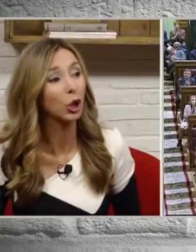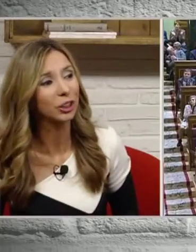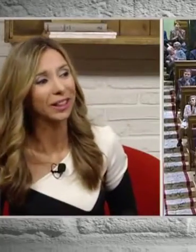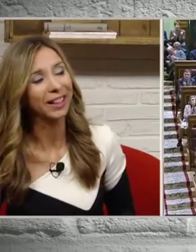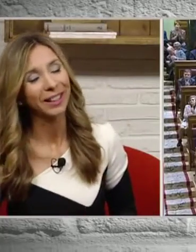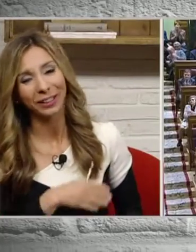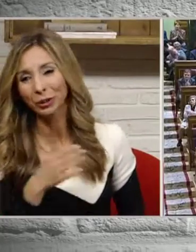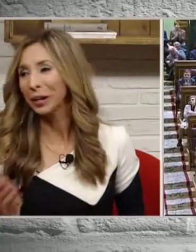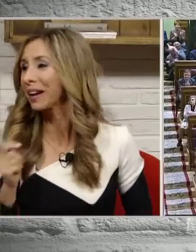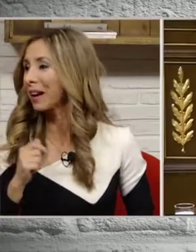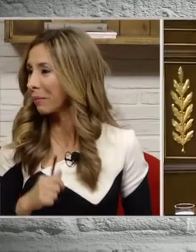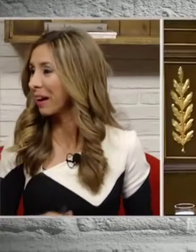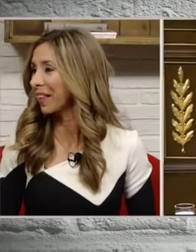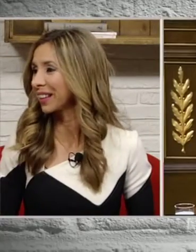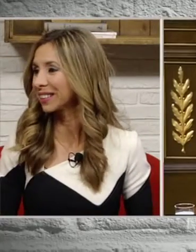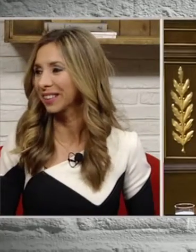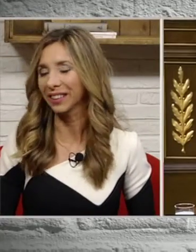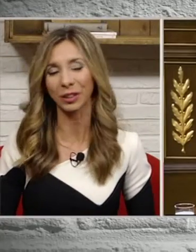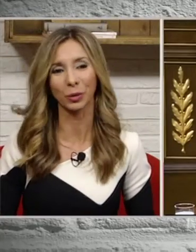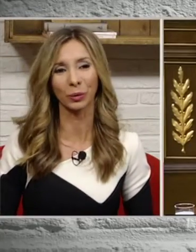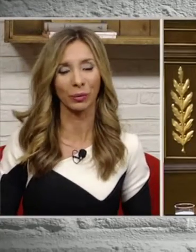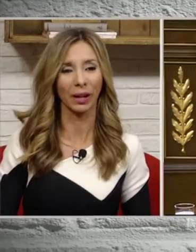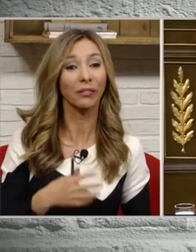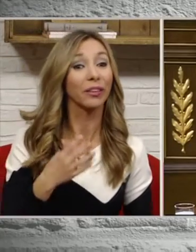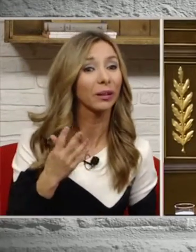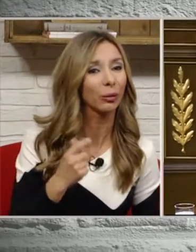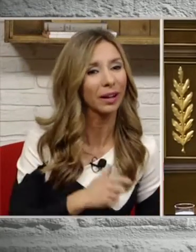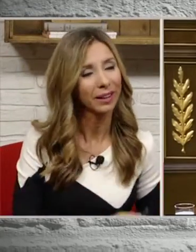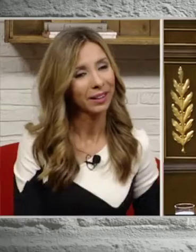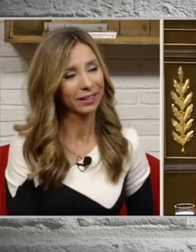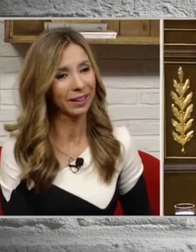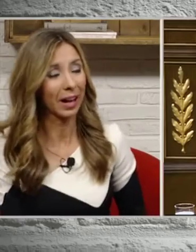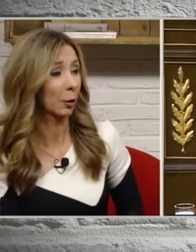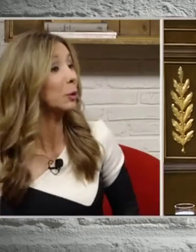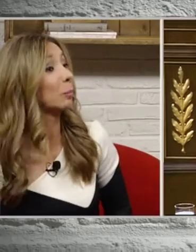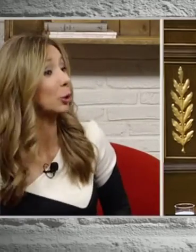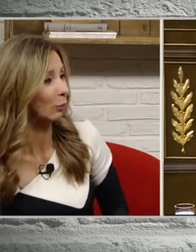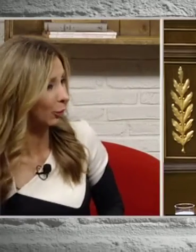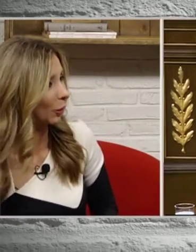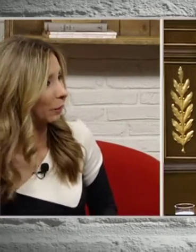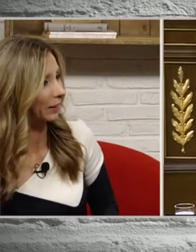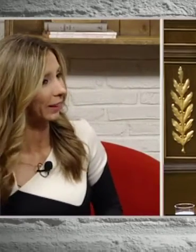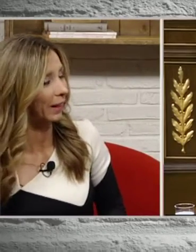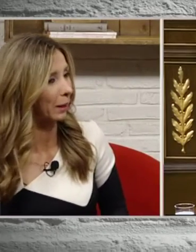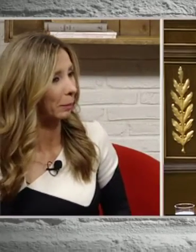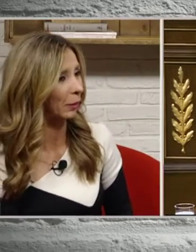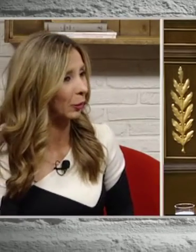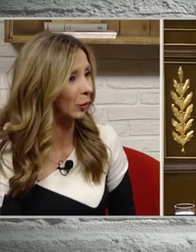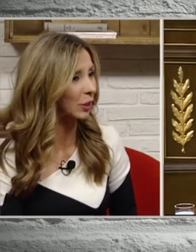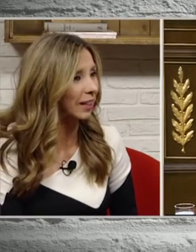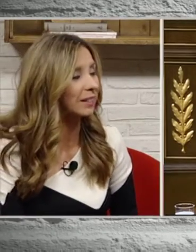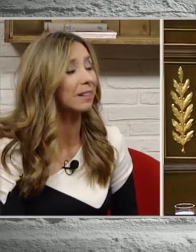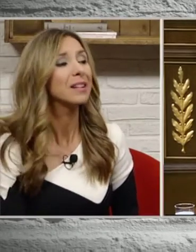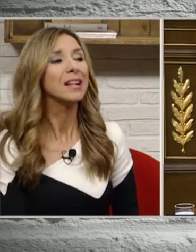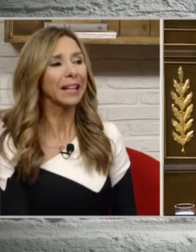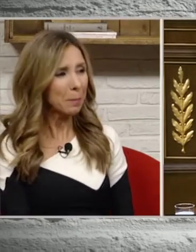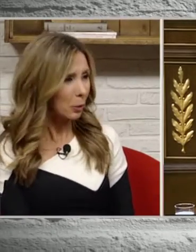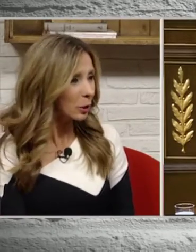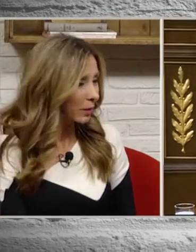en contra de otra bancada, en este caso cuando hacía referencia a la no imposición que plantea Pedro